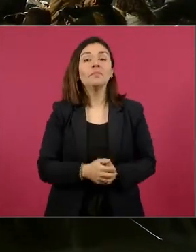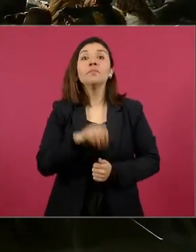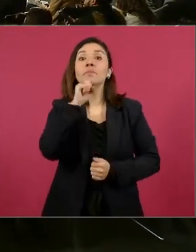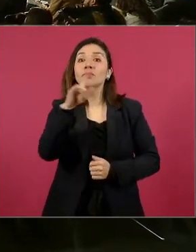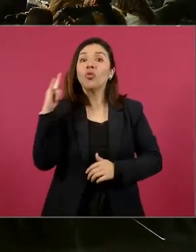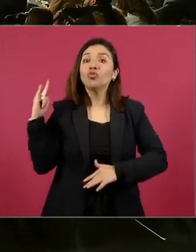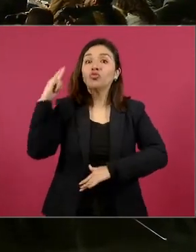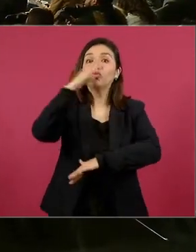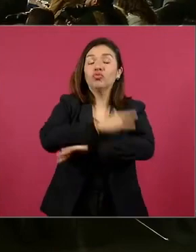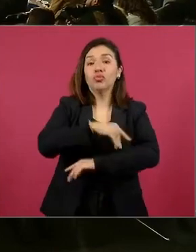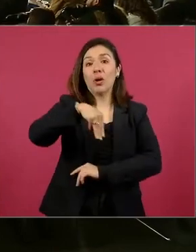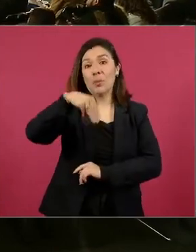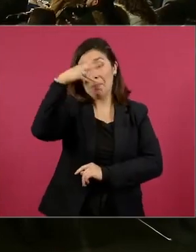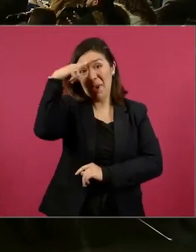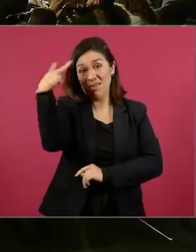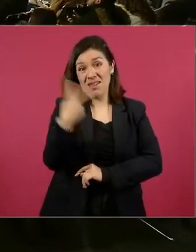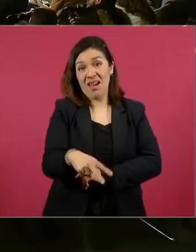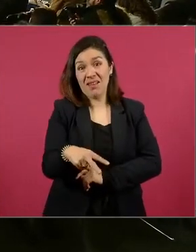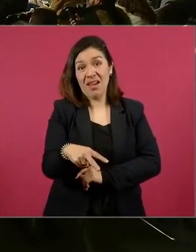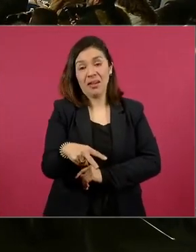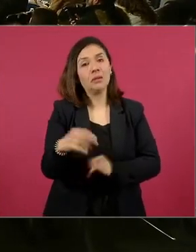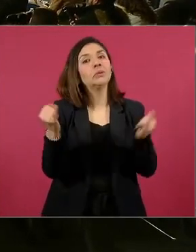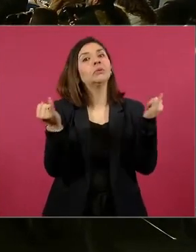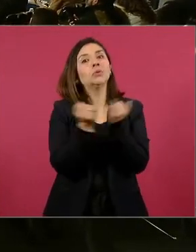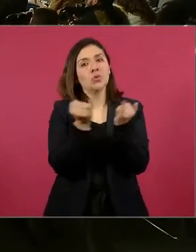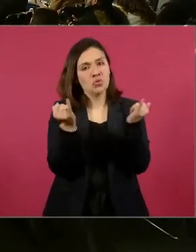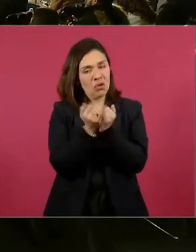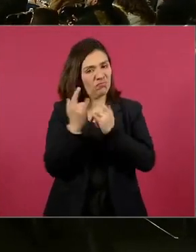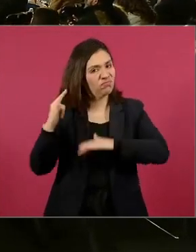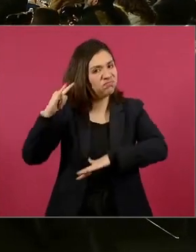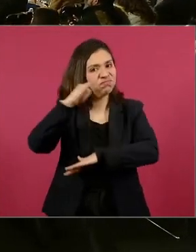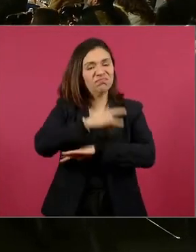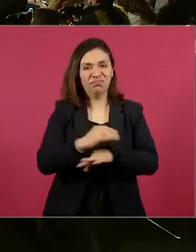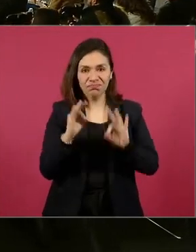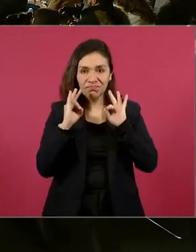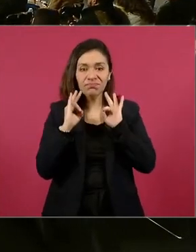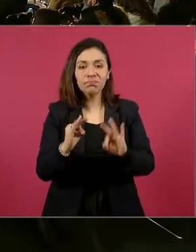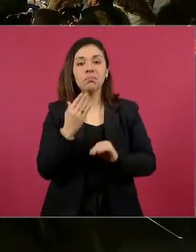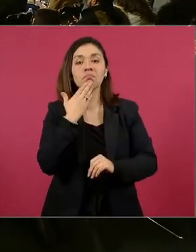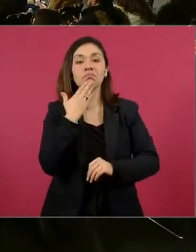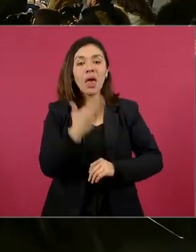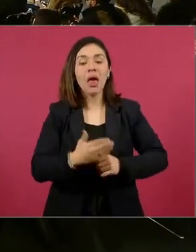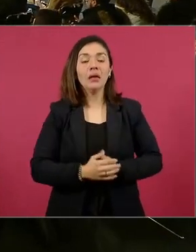Mexicana, los vuelos igual,